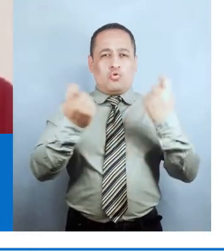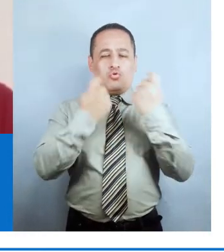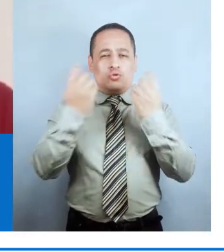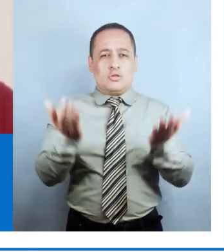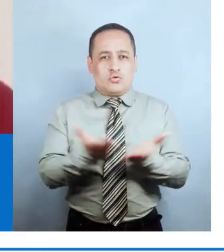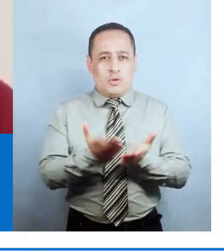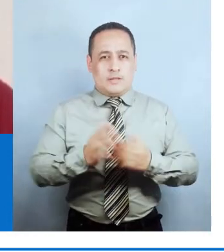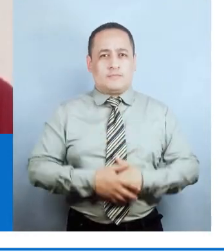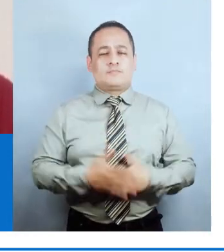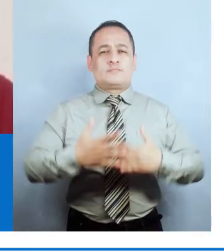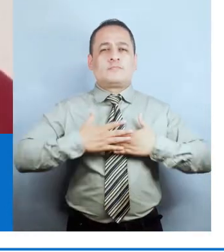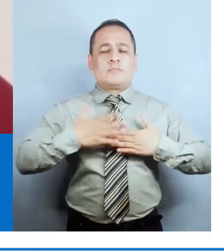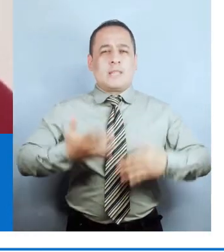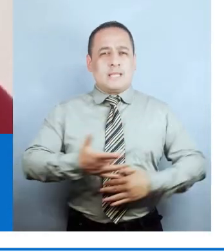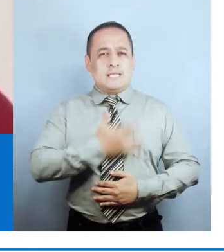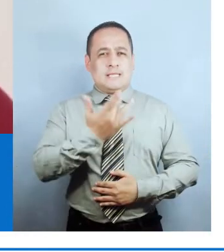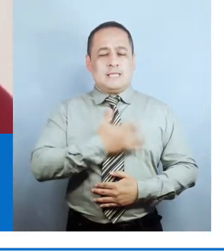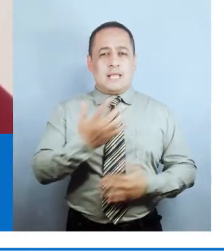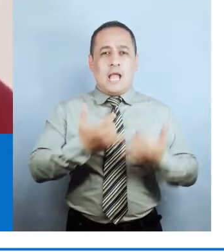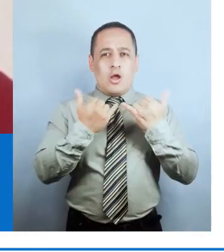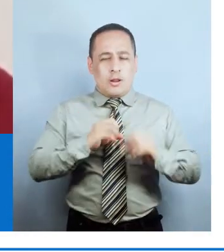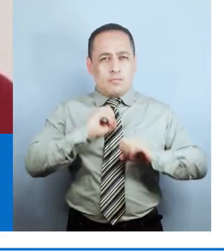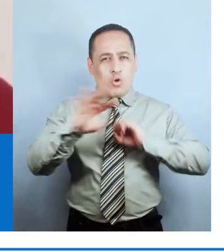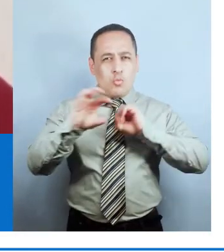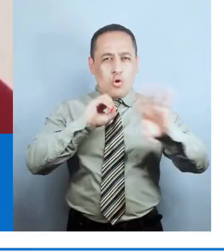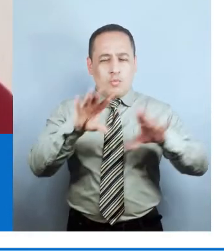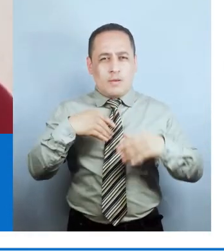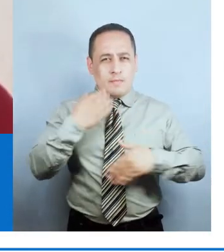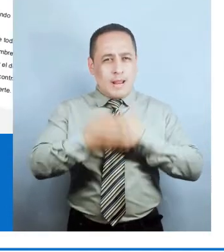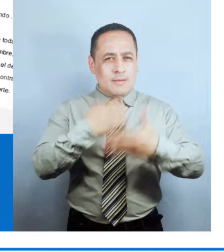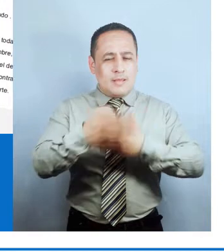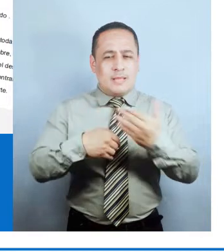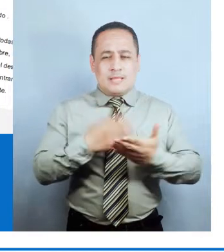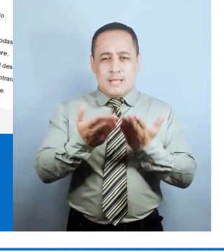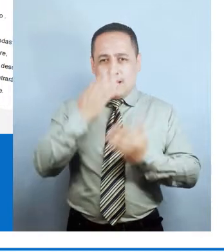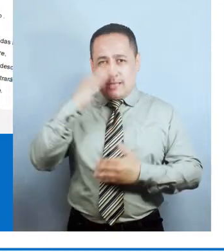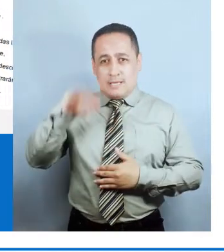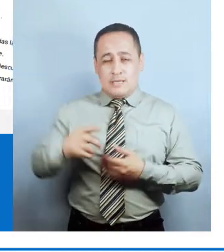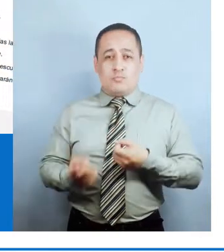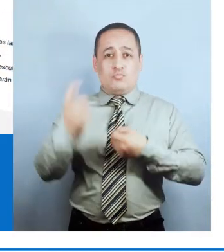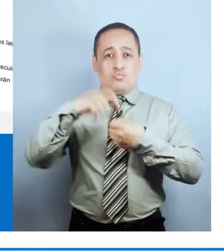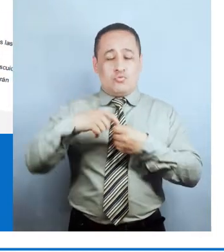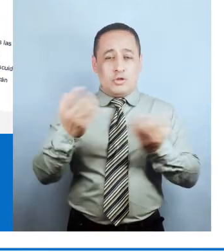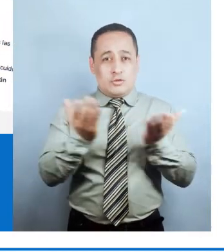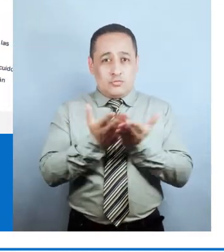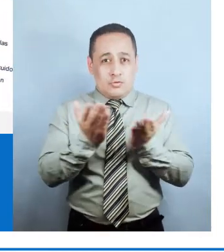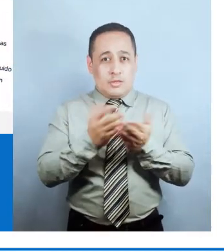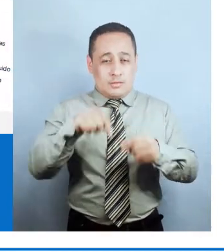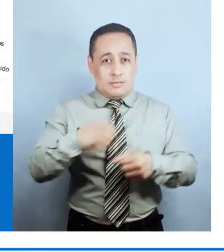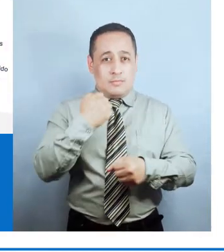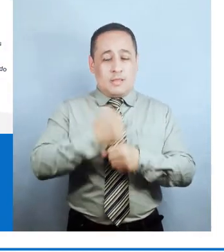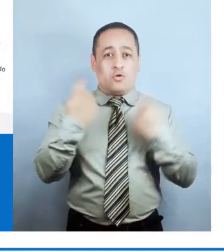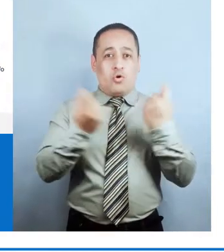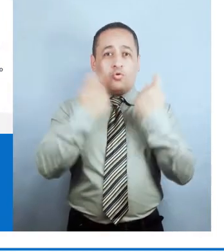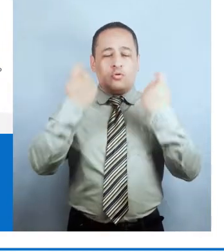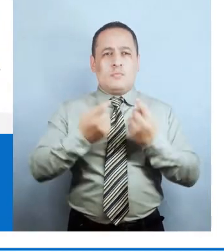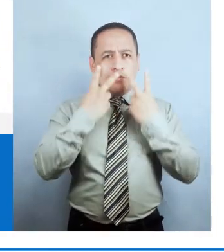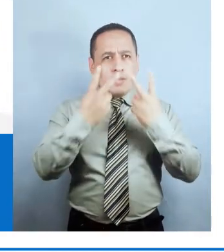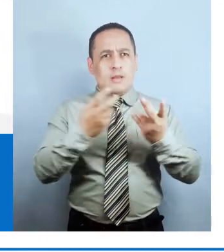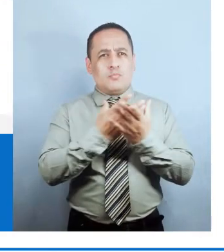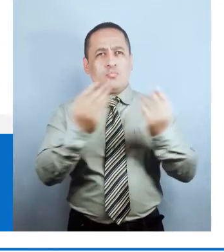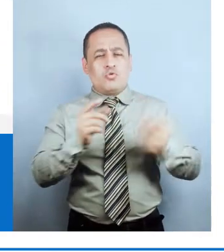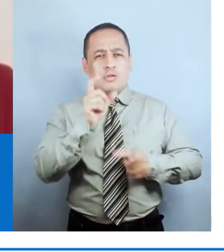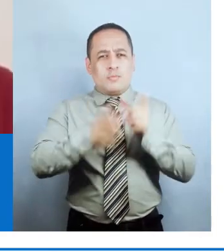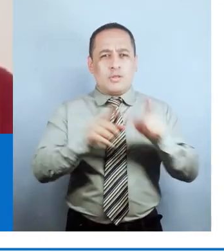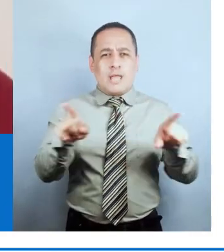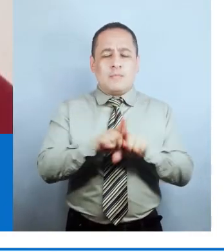este concurso escolar. Lo que me motivó a promover la participación de la estudiante Danitza Vargas Guamán fue ver a